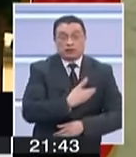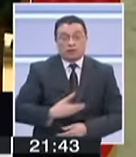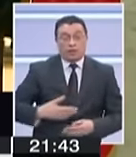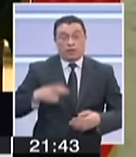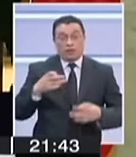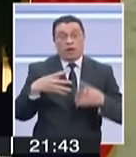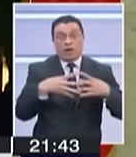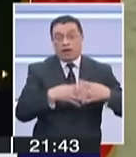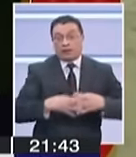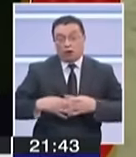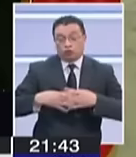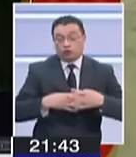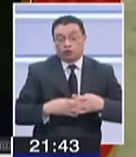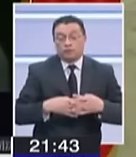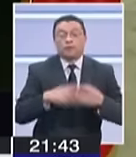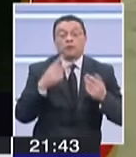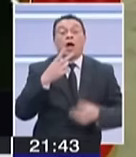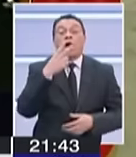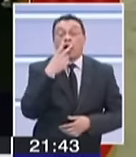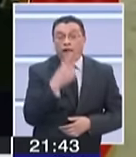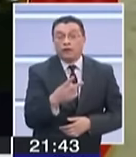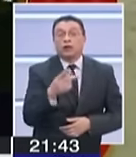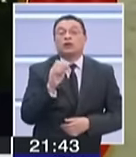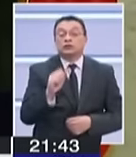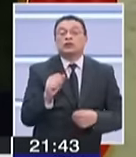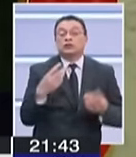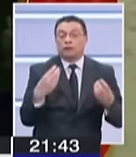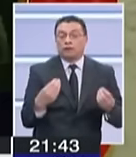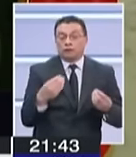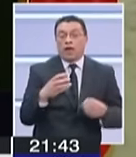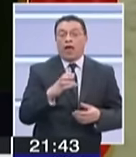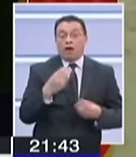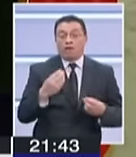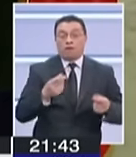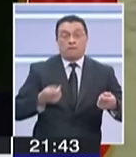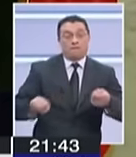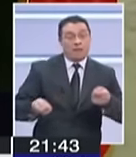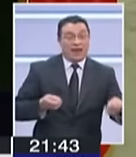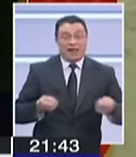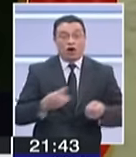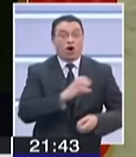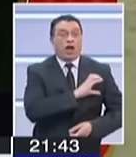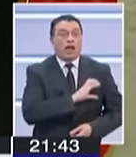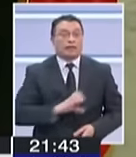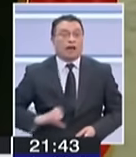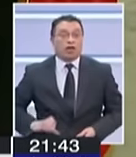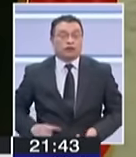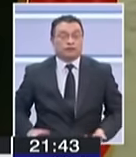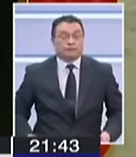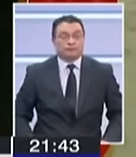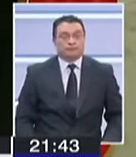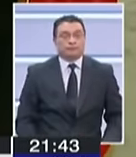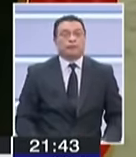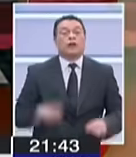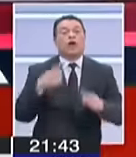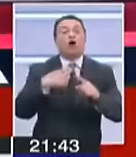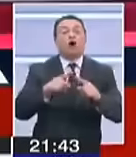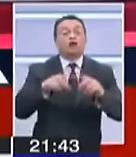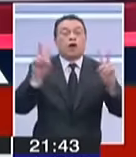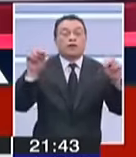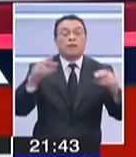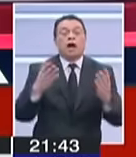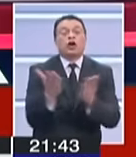Unidos, pero está por verse si realmente va a calificar para ser estadista. En otro tema, respecto del colegio